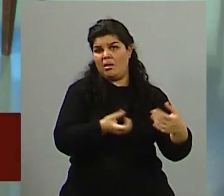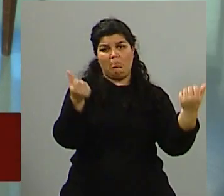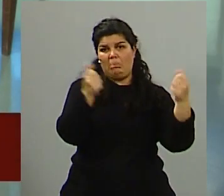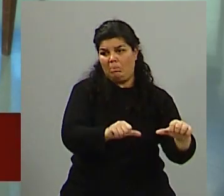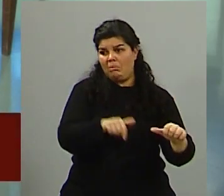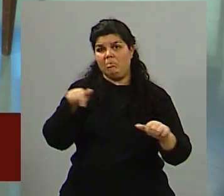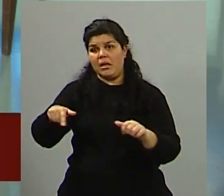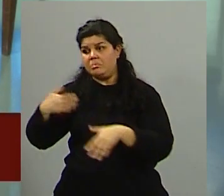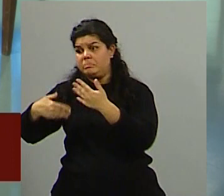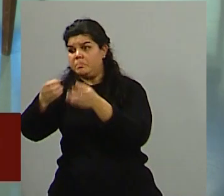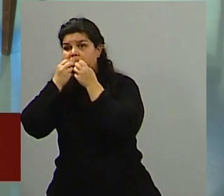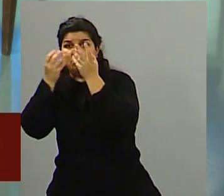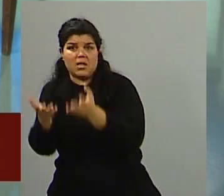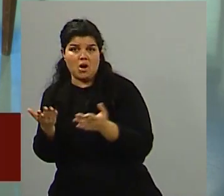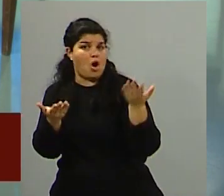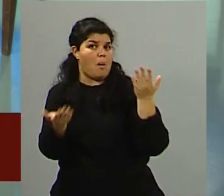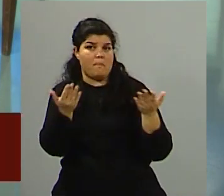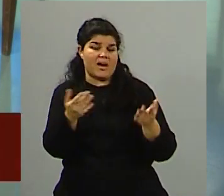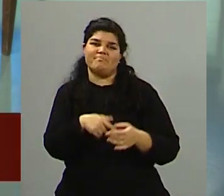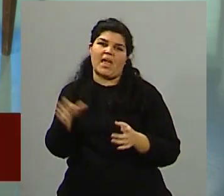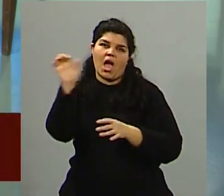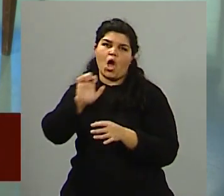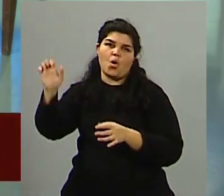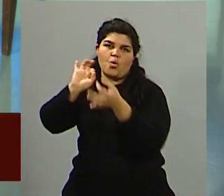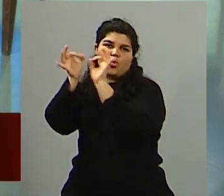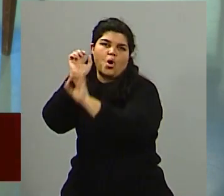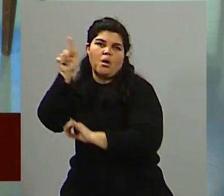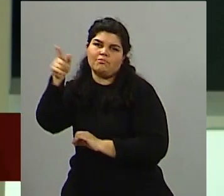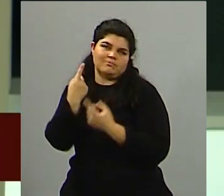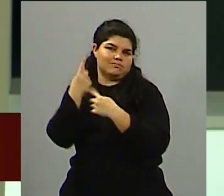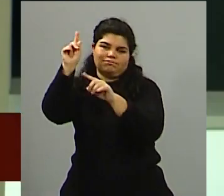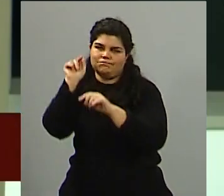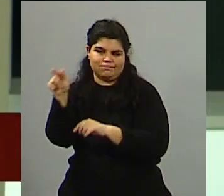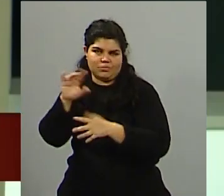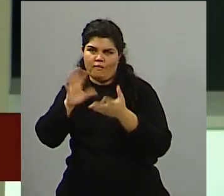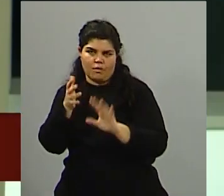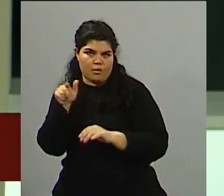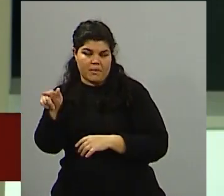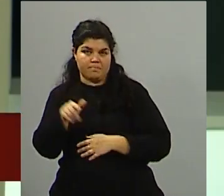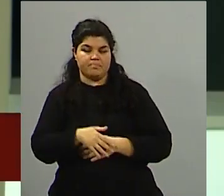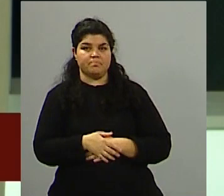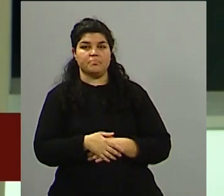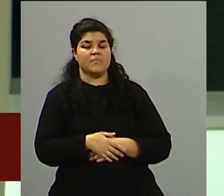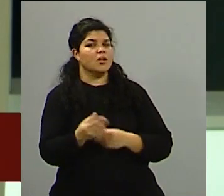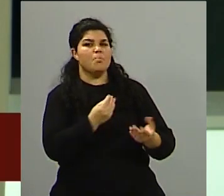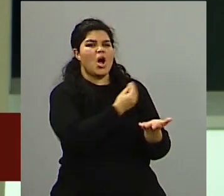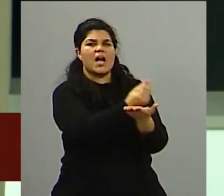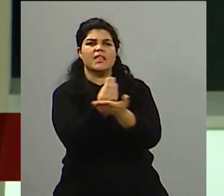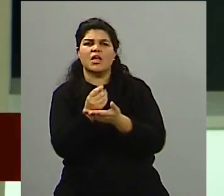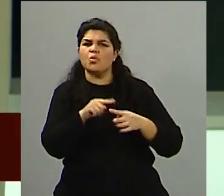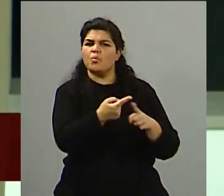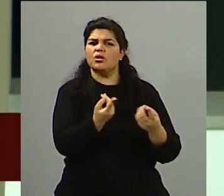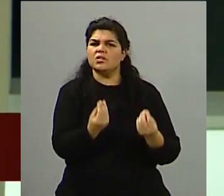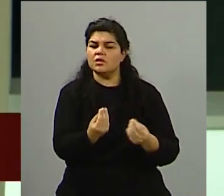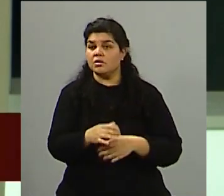económicas serias los candidatos? Porque se están peleando. Ese es otro fenómeno sumamente interesante, que es que los candidatos políticos en Argentina no traen